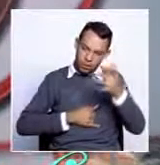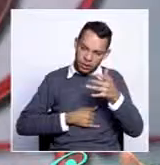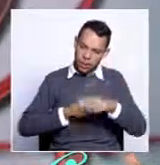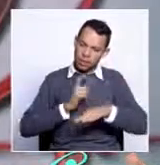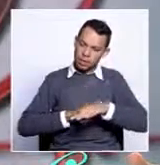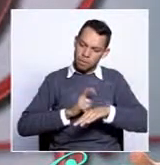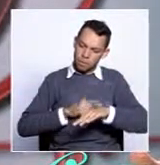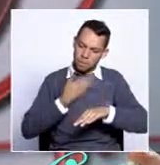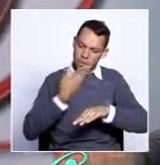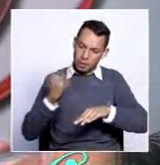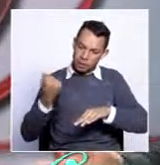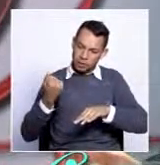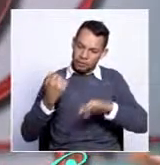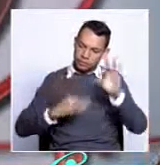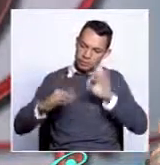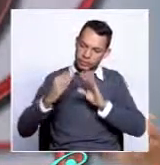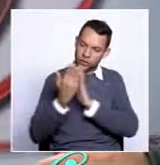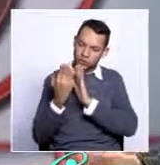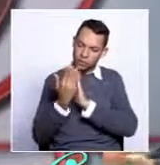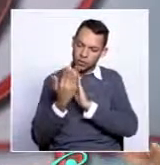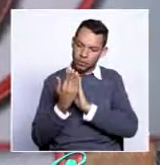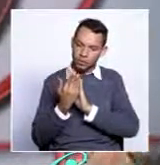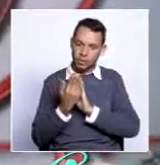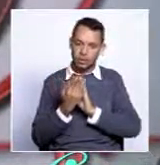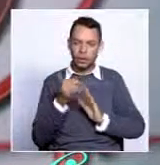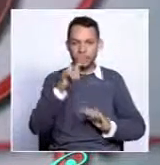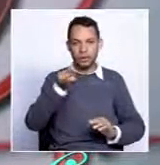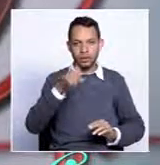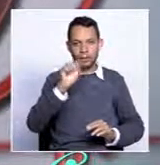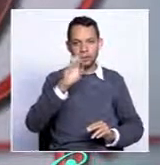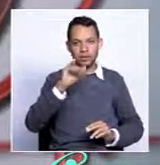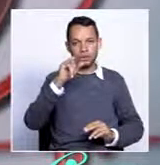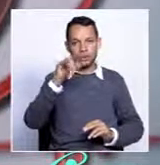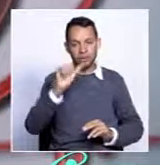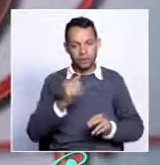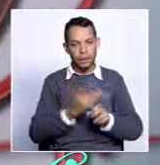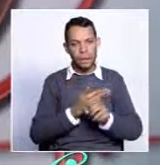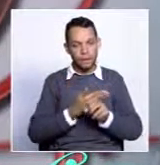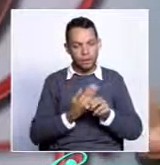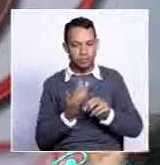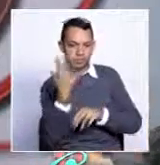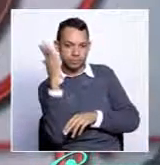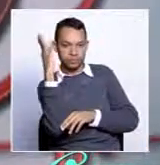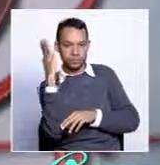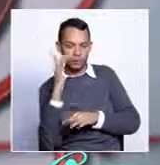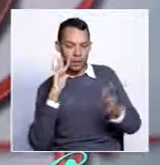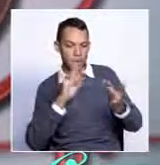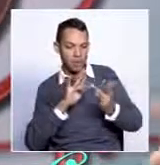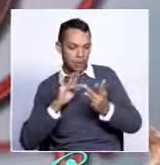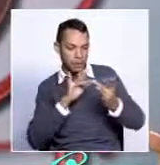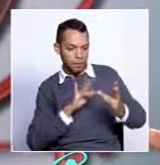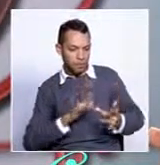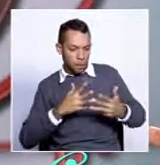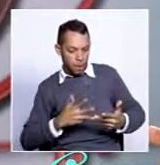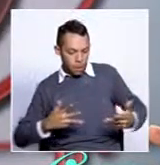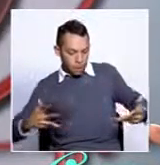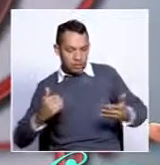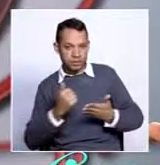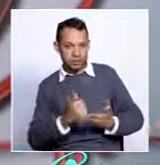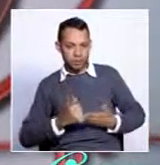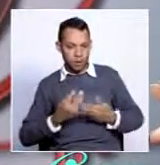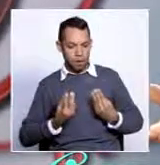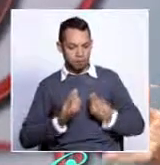ratico para estudiar cómo actúa la sábila la caléndula la paz todo el banano verde todas las cosas